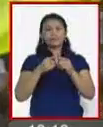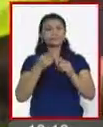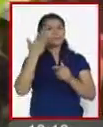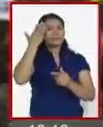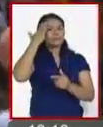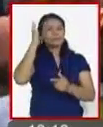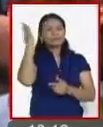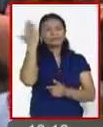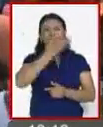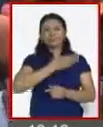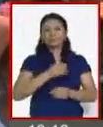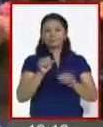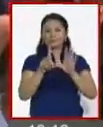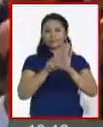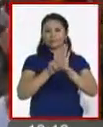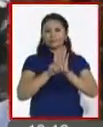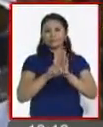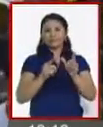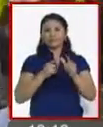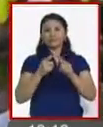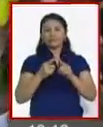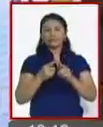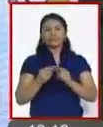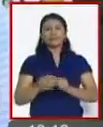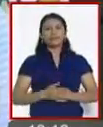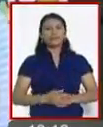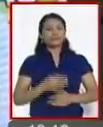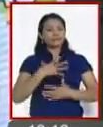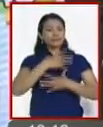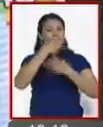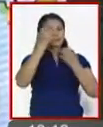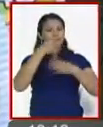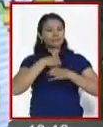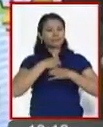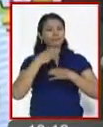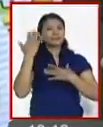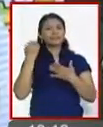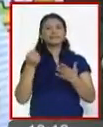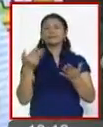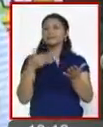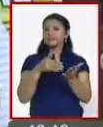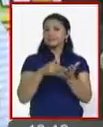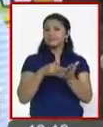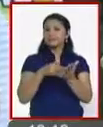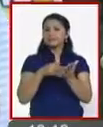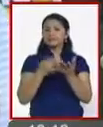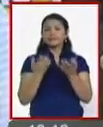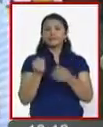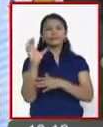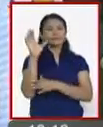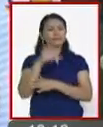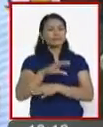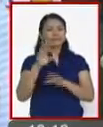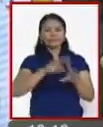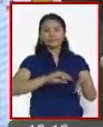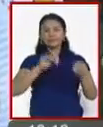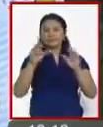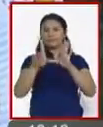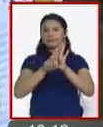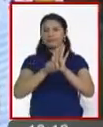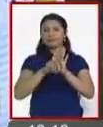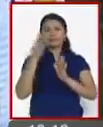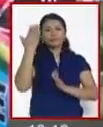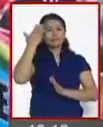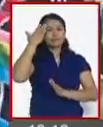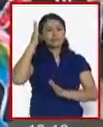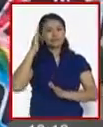nosotros desconocemos, ¿no? Entonces, esa es nuestra protesta, porque vienen atropellando, queriendo imponernos leyes que